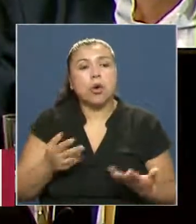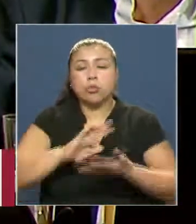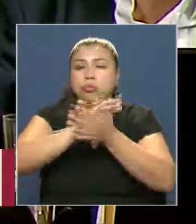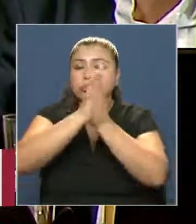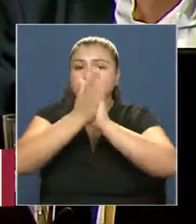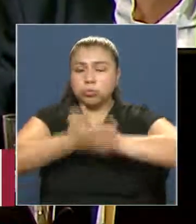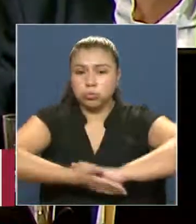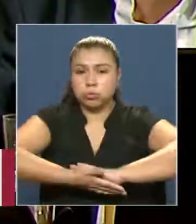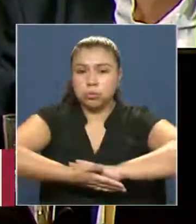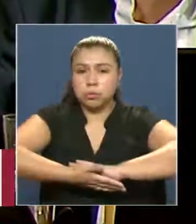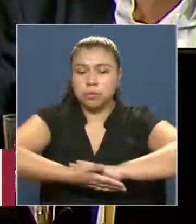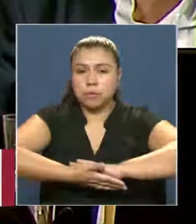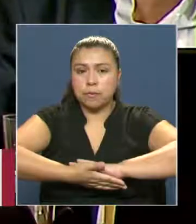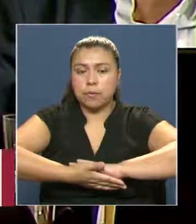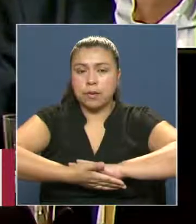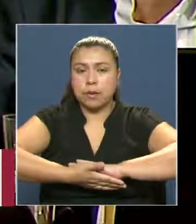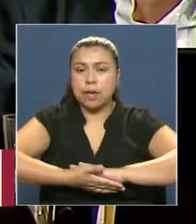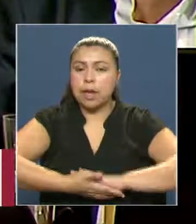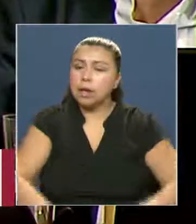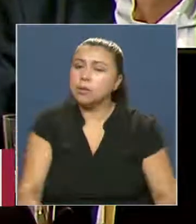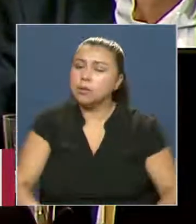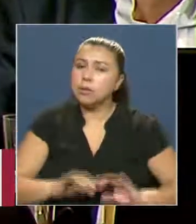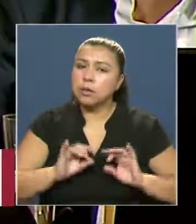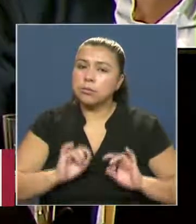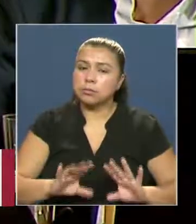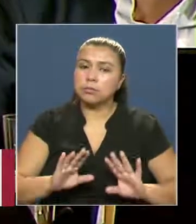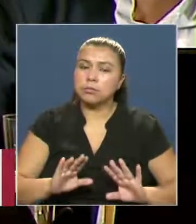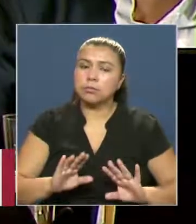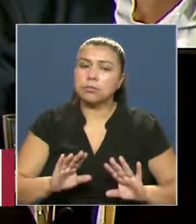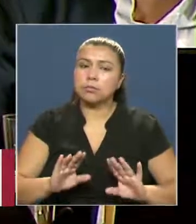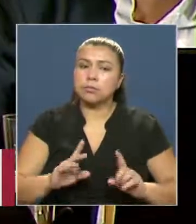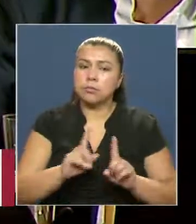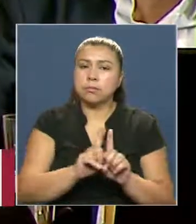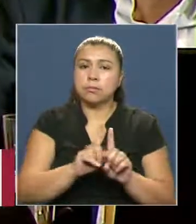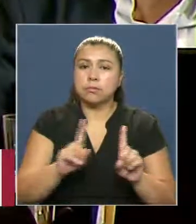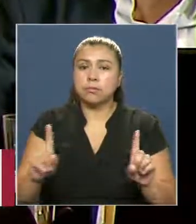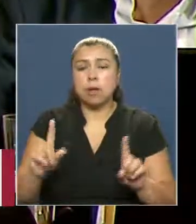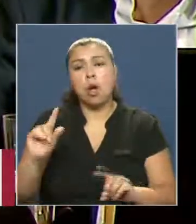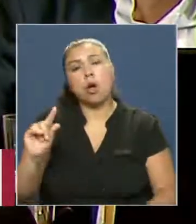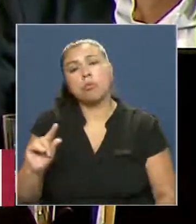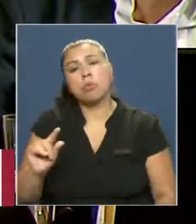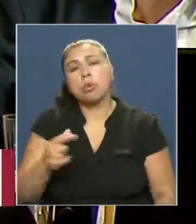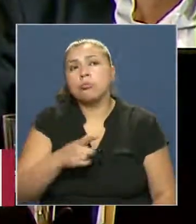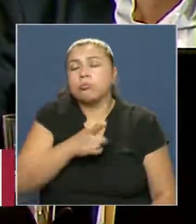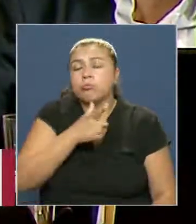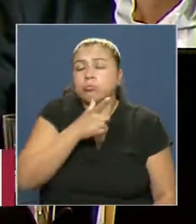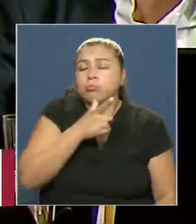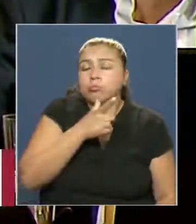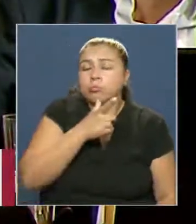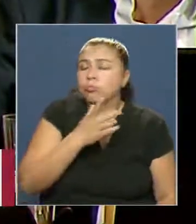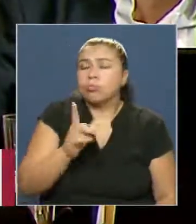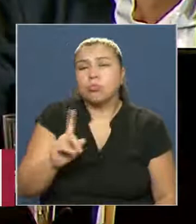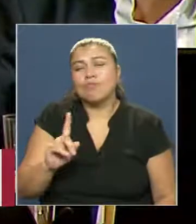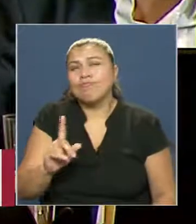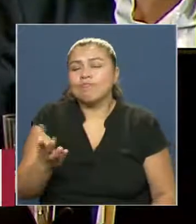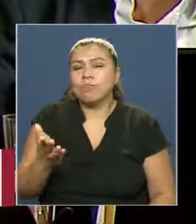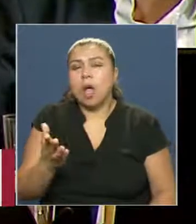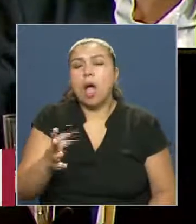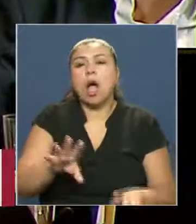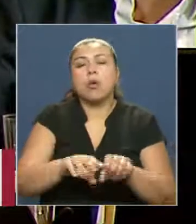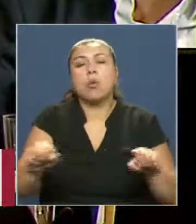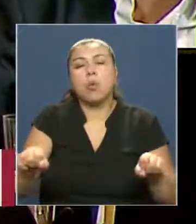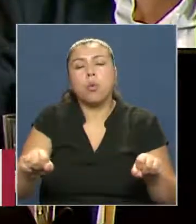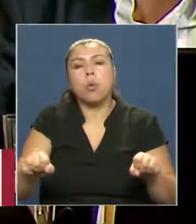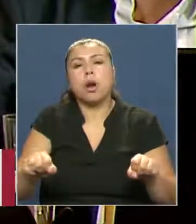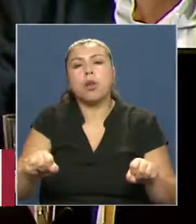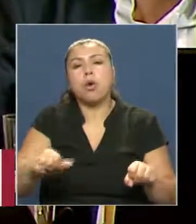que debe ser del todo excepcional, ¿verdad? Debe ser por un periodo muy acotado. No sé si estoy tan de acuerdo con la multa que se propone, porque habría que ver